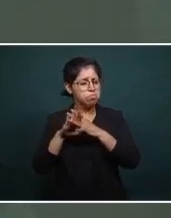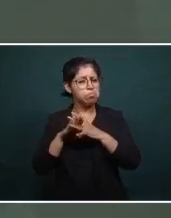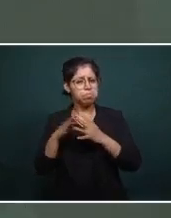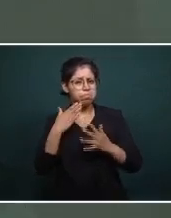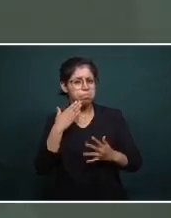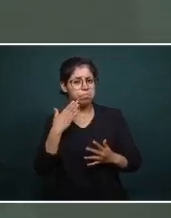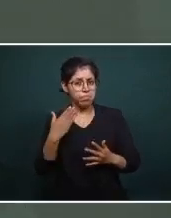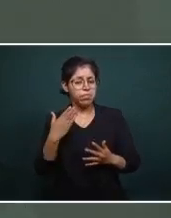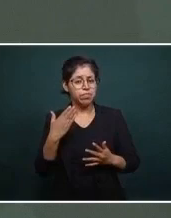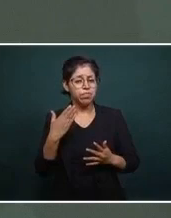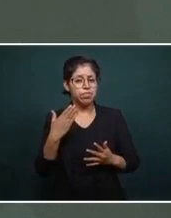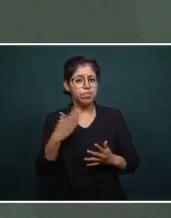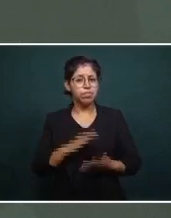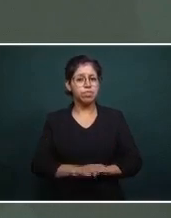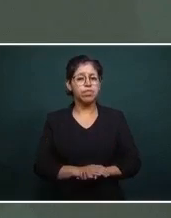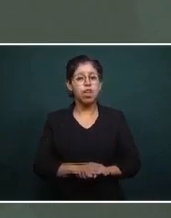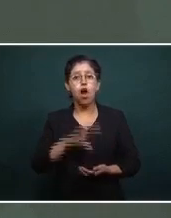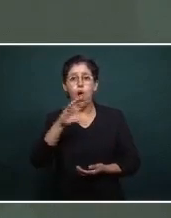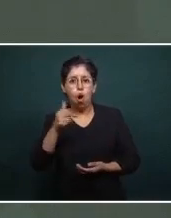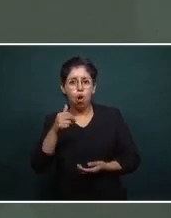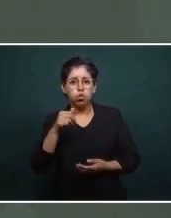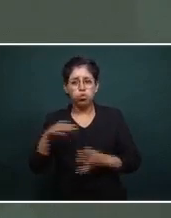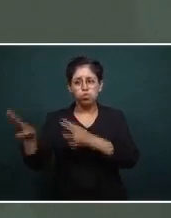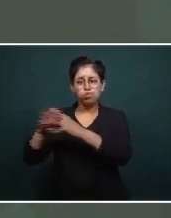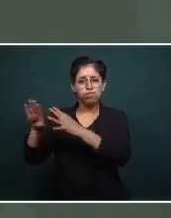con lo que envían a sus familiares.